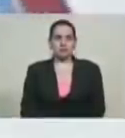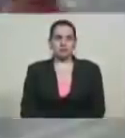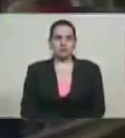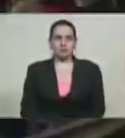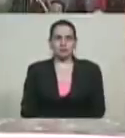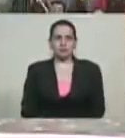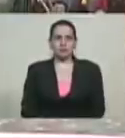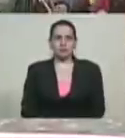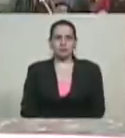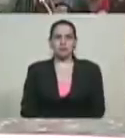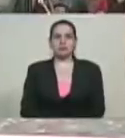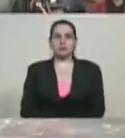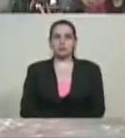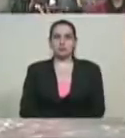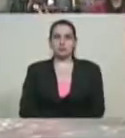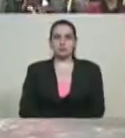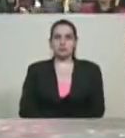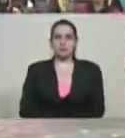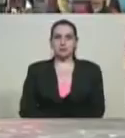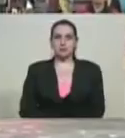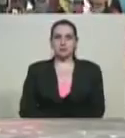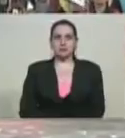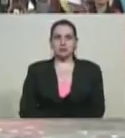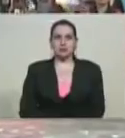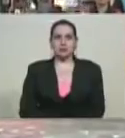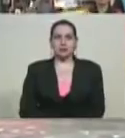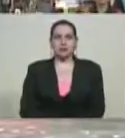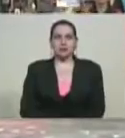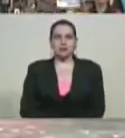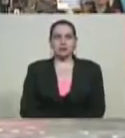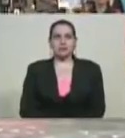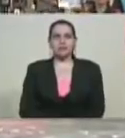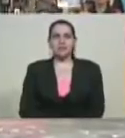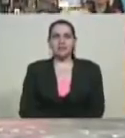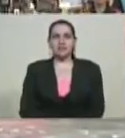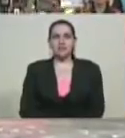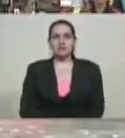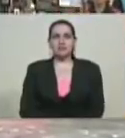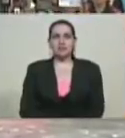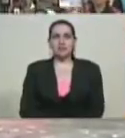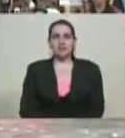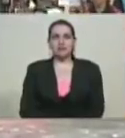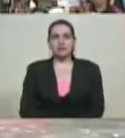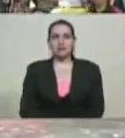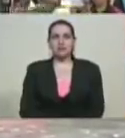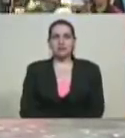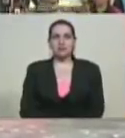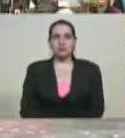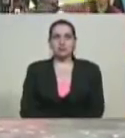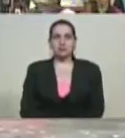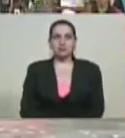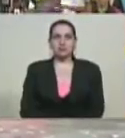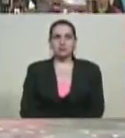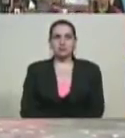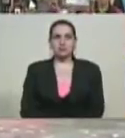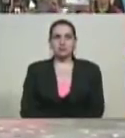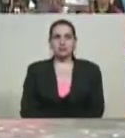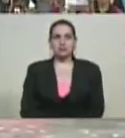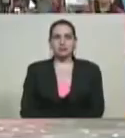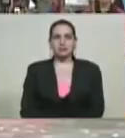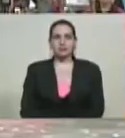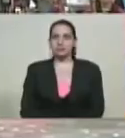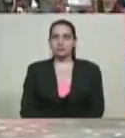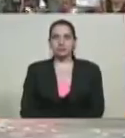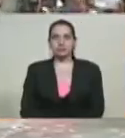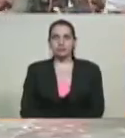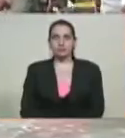Yo solamente digo que lo apoye el que lo quiera apoyar. Pero aquí hay un solo